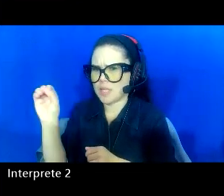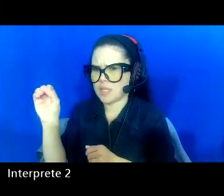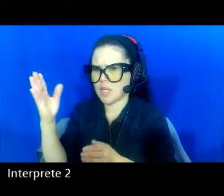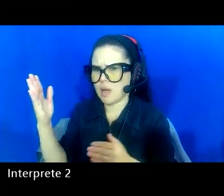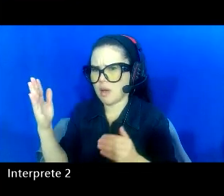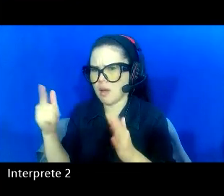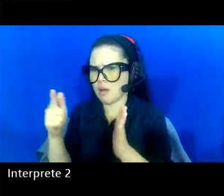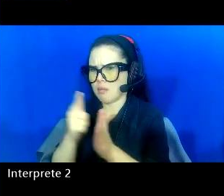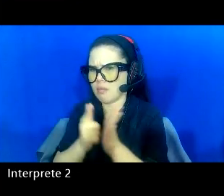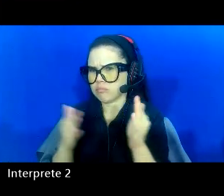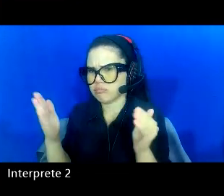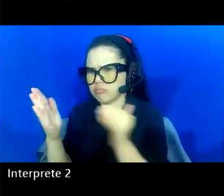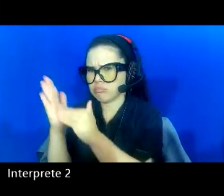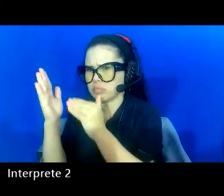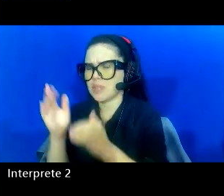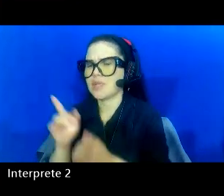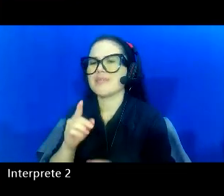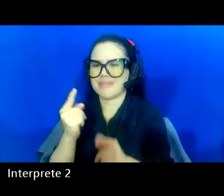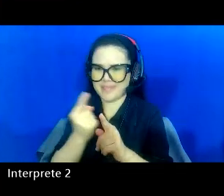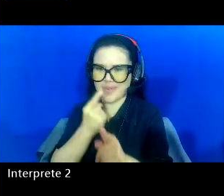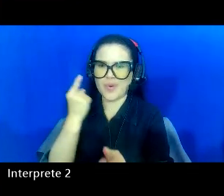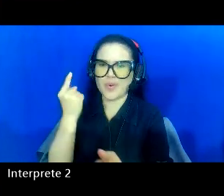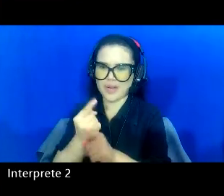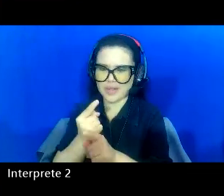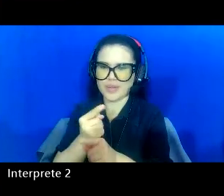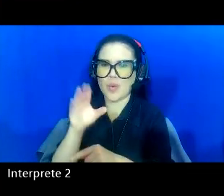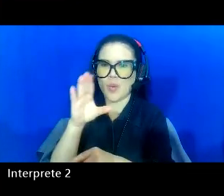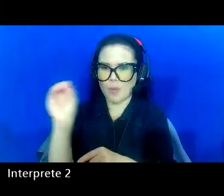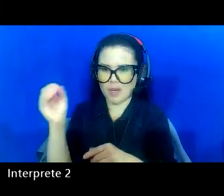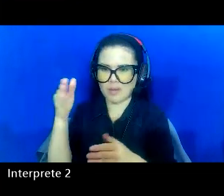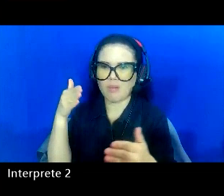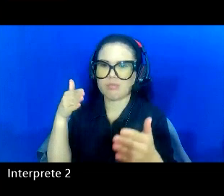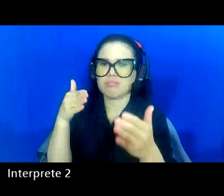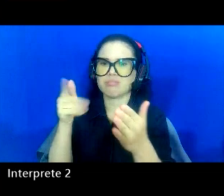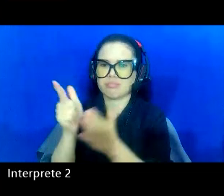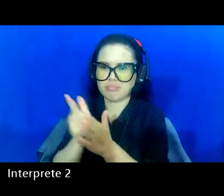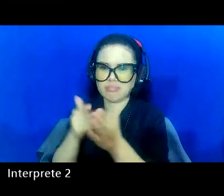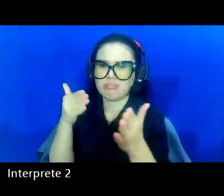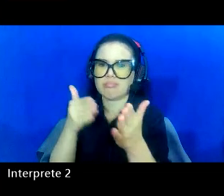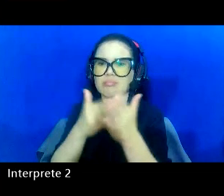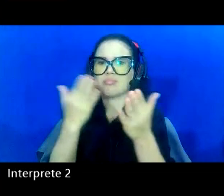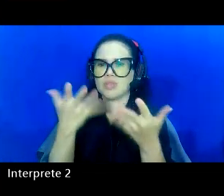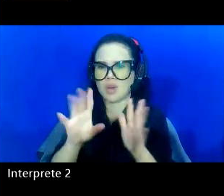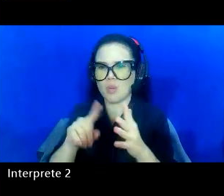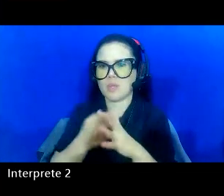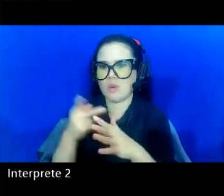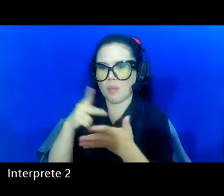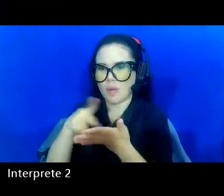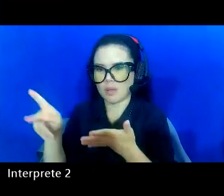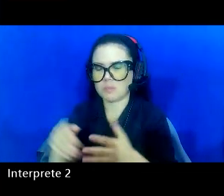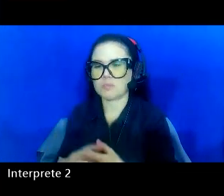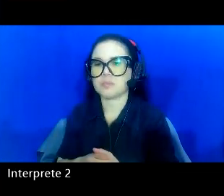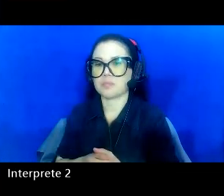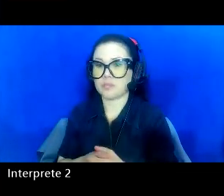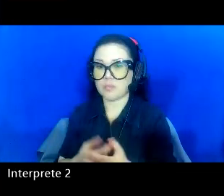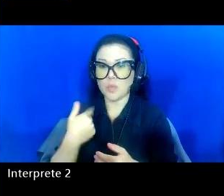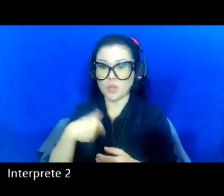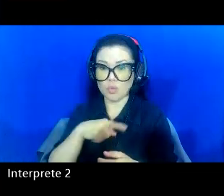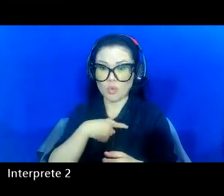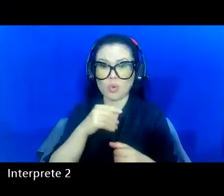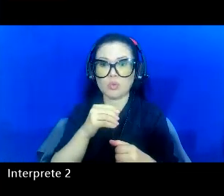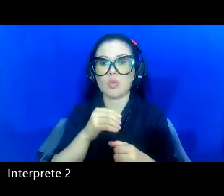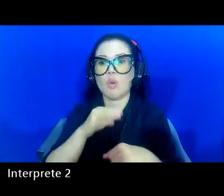iniciado. Exacto. Que como estaba mencionando Zabala, cuando el momento de nosotros sacar esa convocatoria o esa notificación